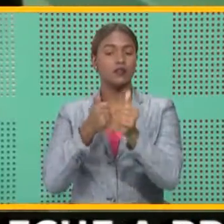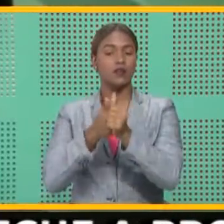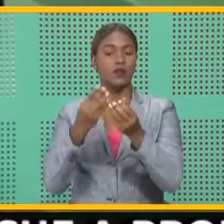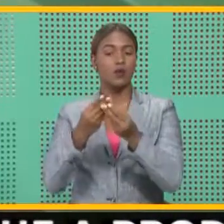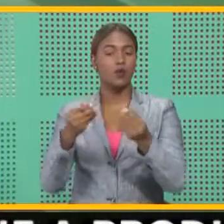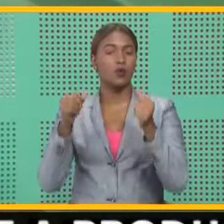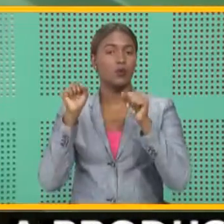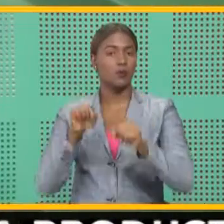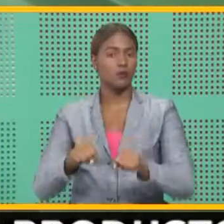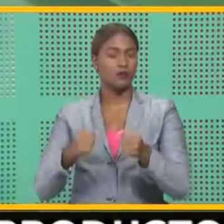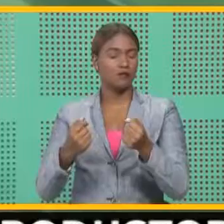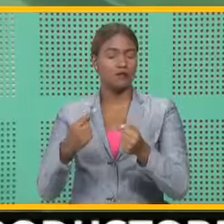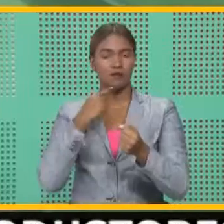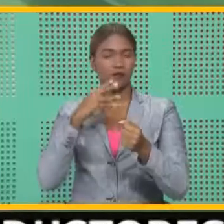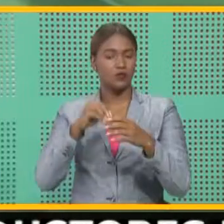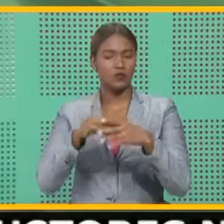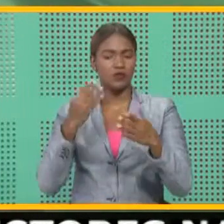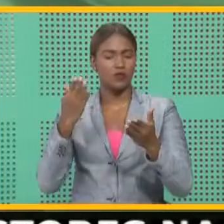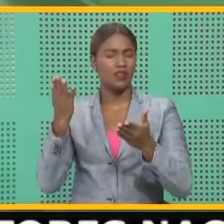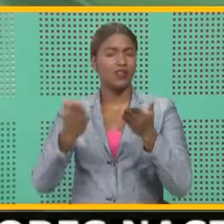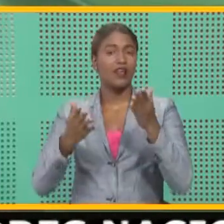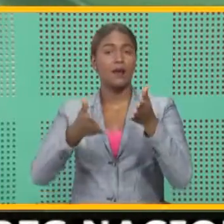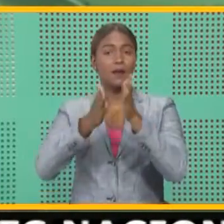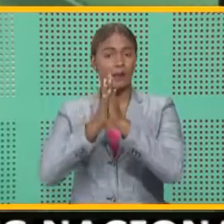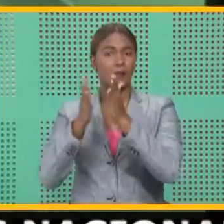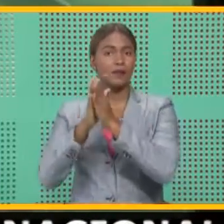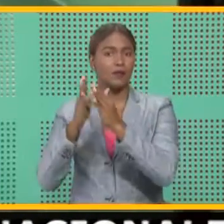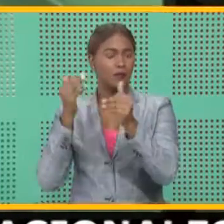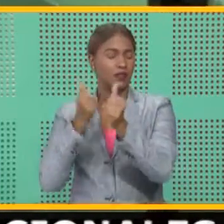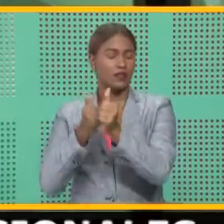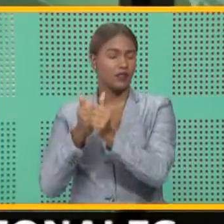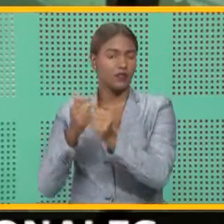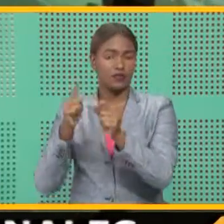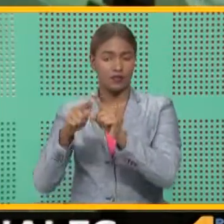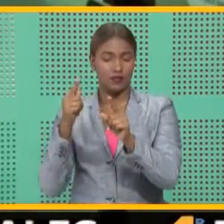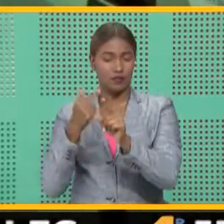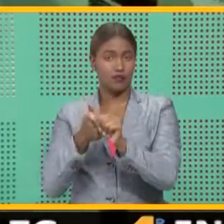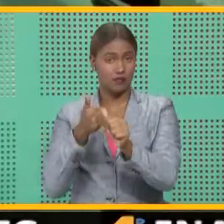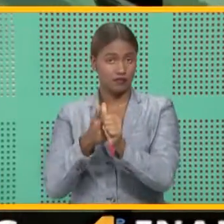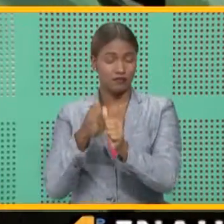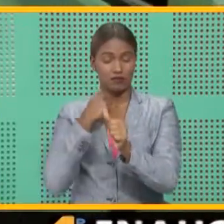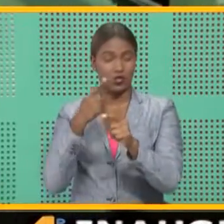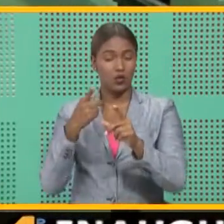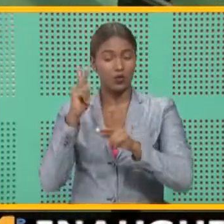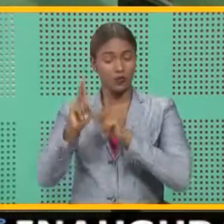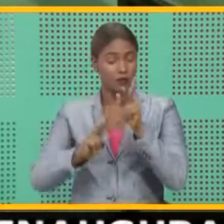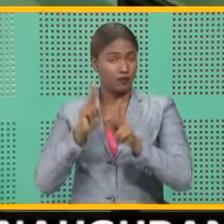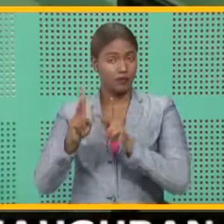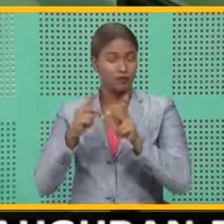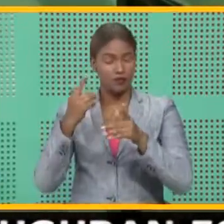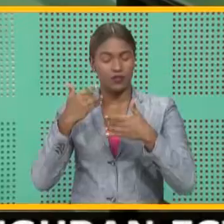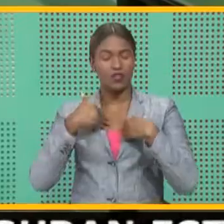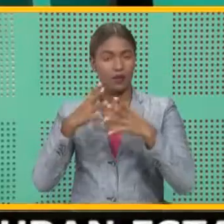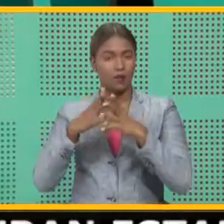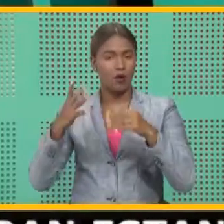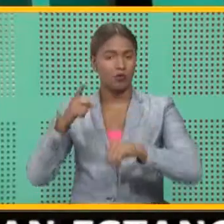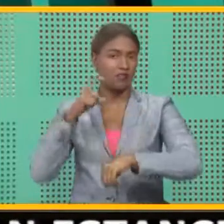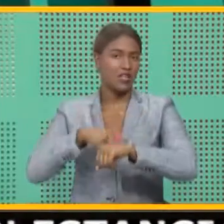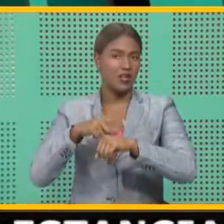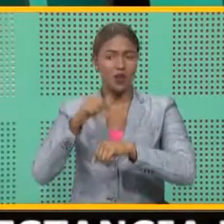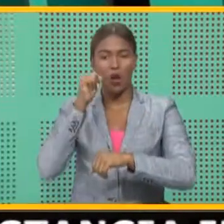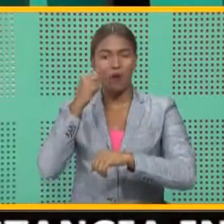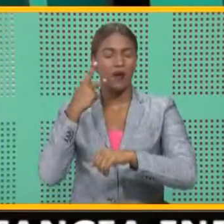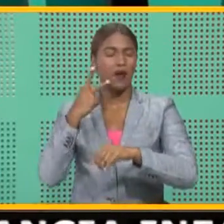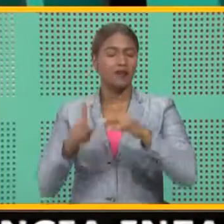solución, digamos la demanda de expertise de un personal que tiene mucho tiempo que no ve